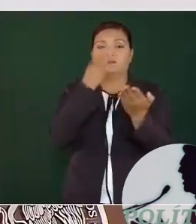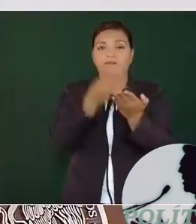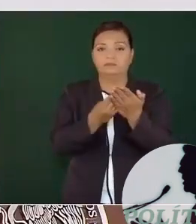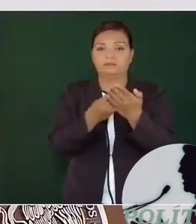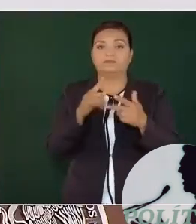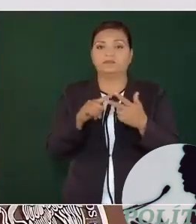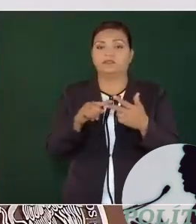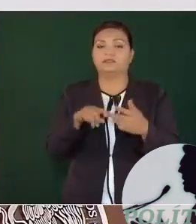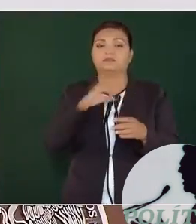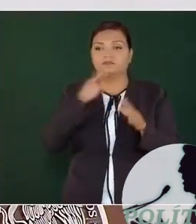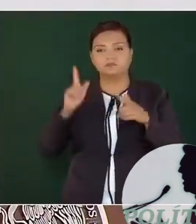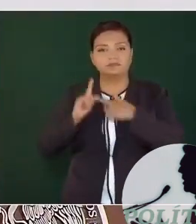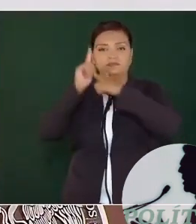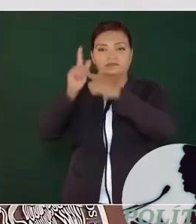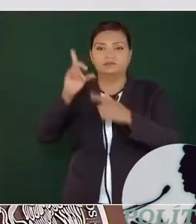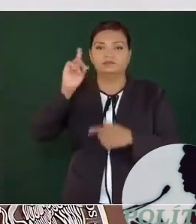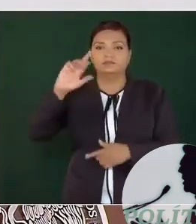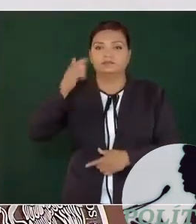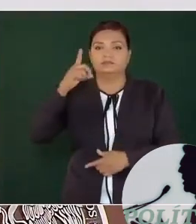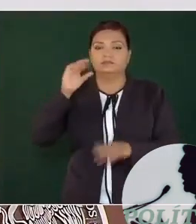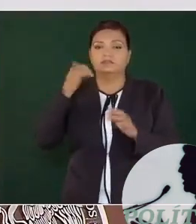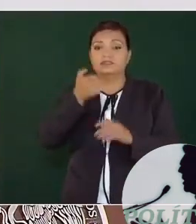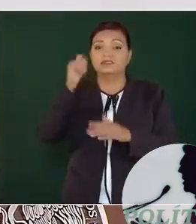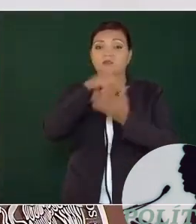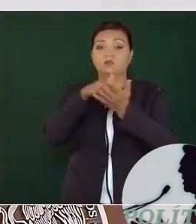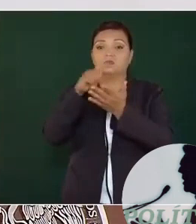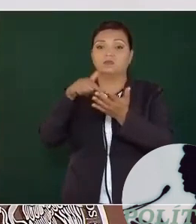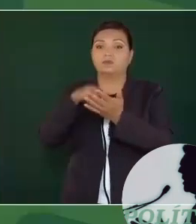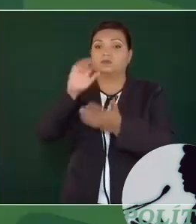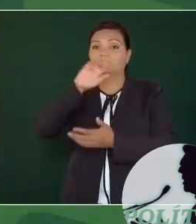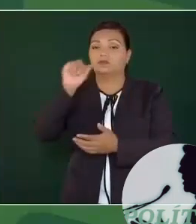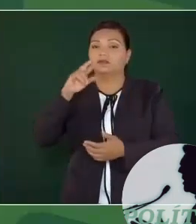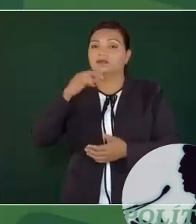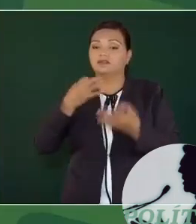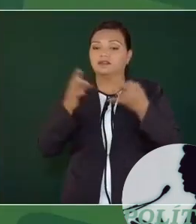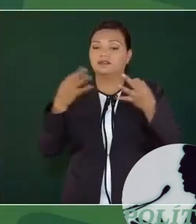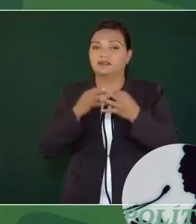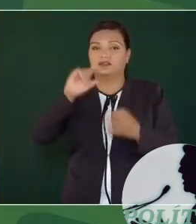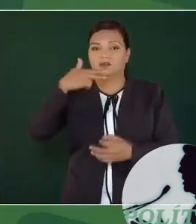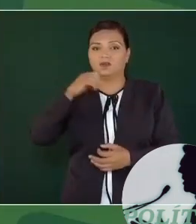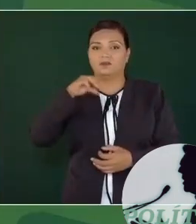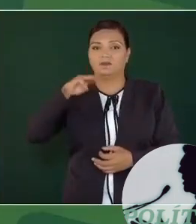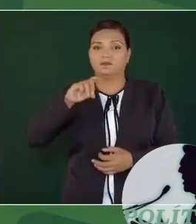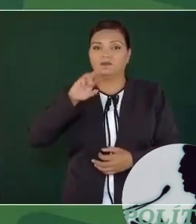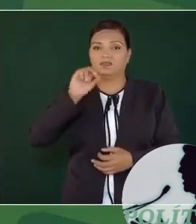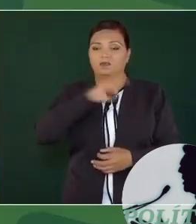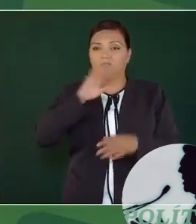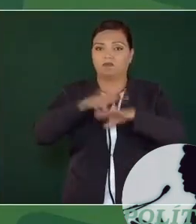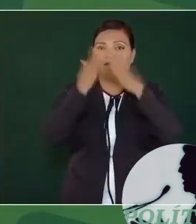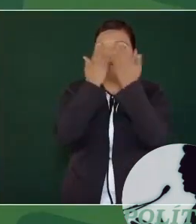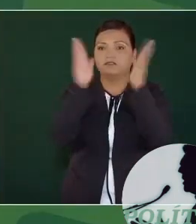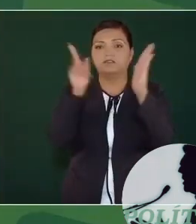Matamoros, y se continuará el dragado en 6 sitios de la barra de arena de la Laguna Madre para que sea